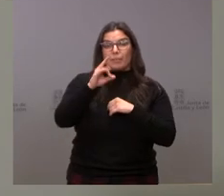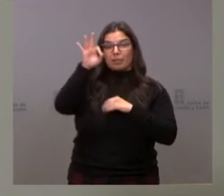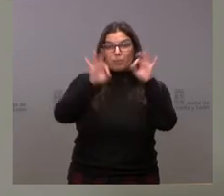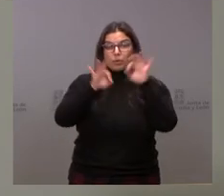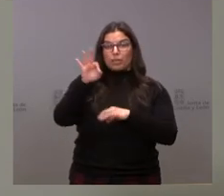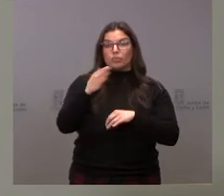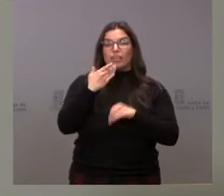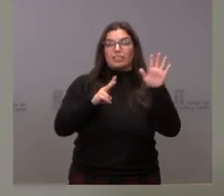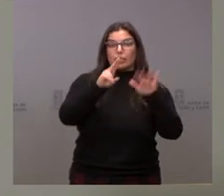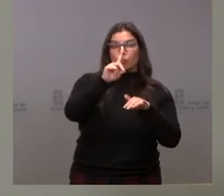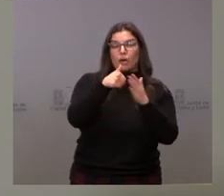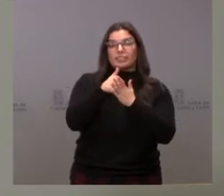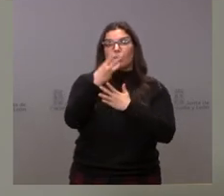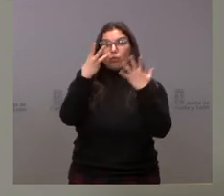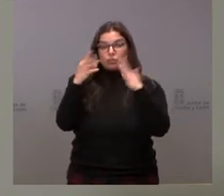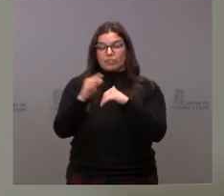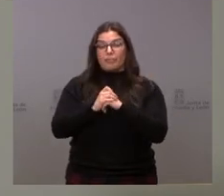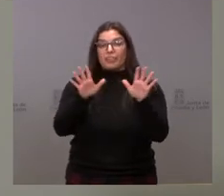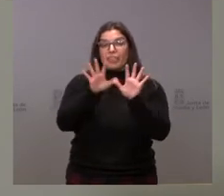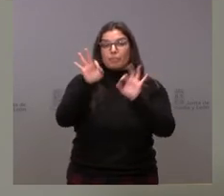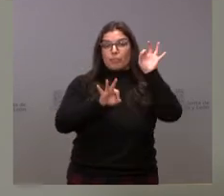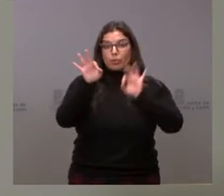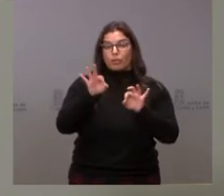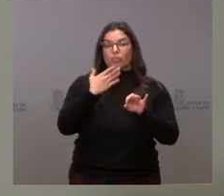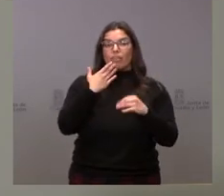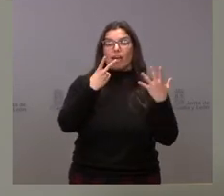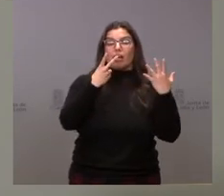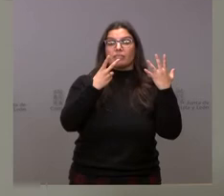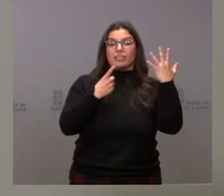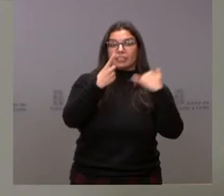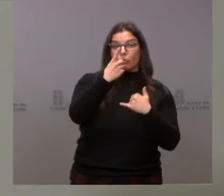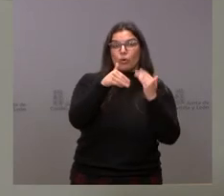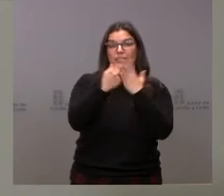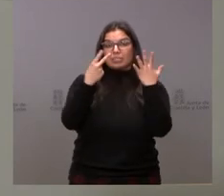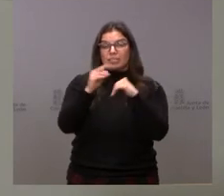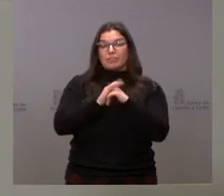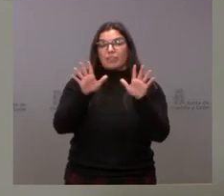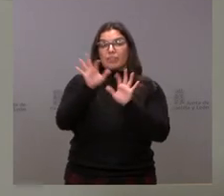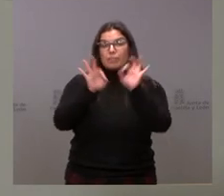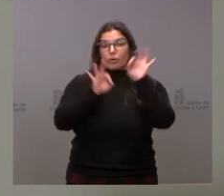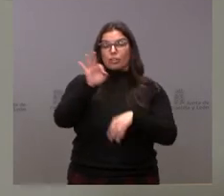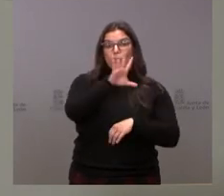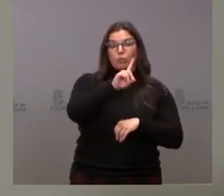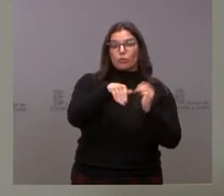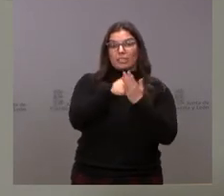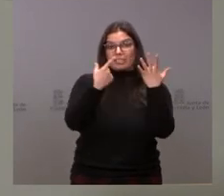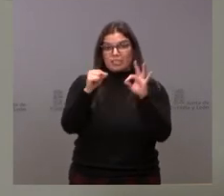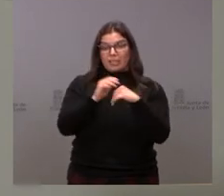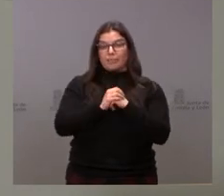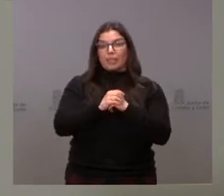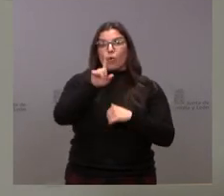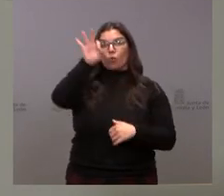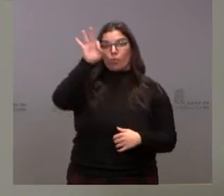y 80 años el 10% de 61 a 70 años el 3% de 51 a 60 años y el